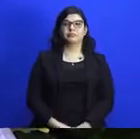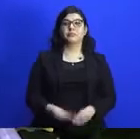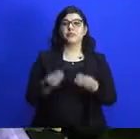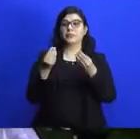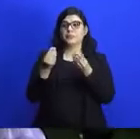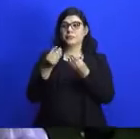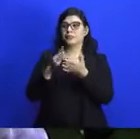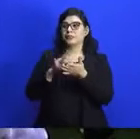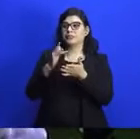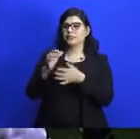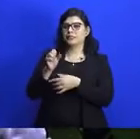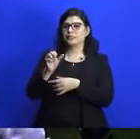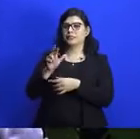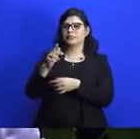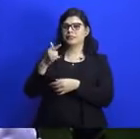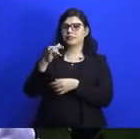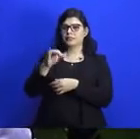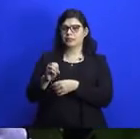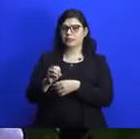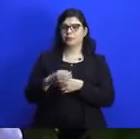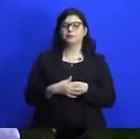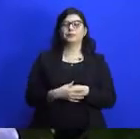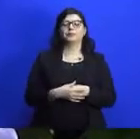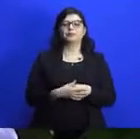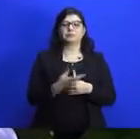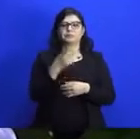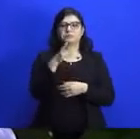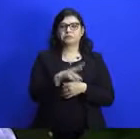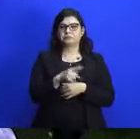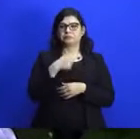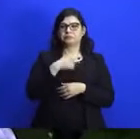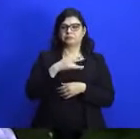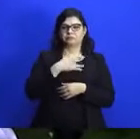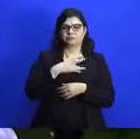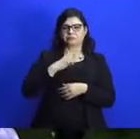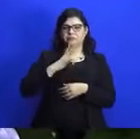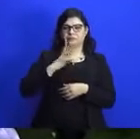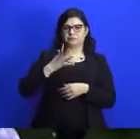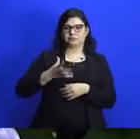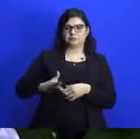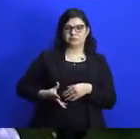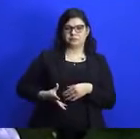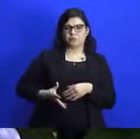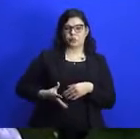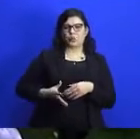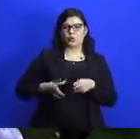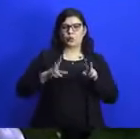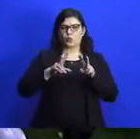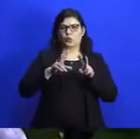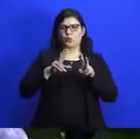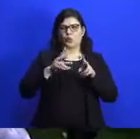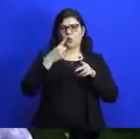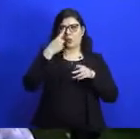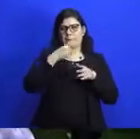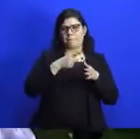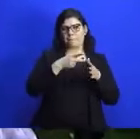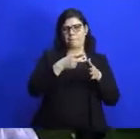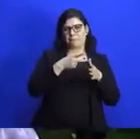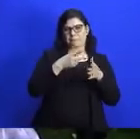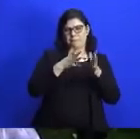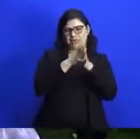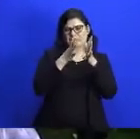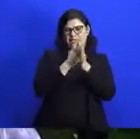Muchas gracias, Sergio. Pues para mí ha sido un honor ser parte de esta jornada de inclusión, acompañada de todos